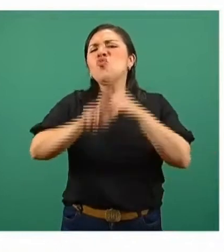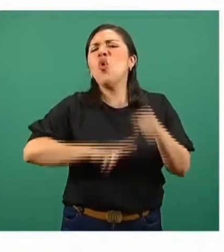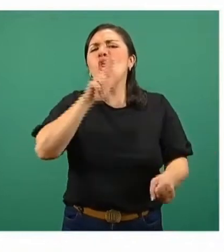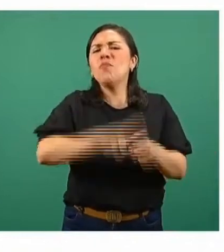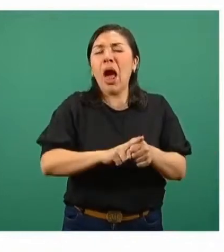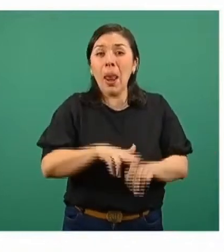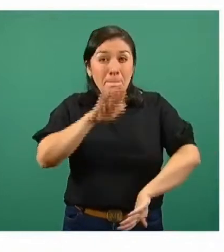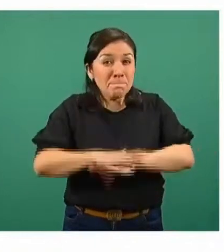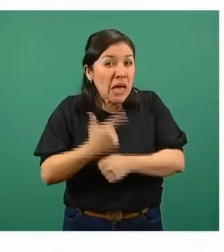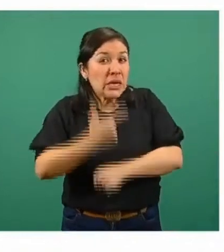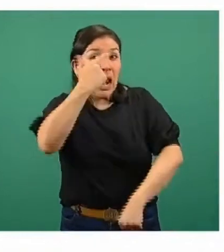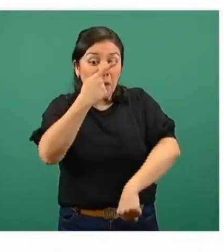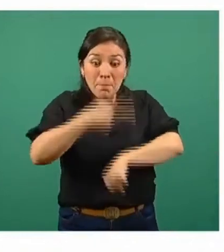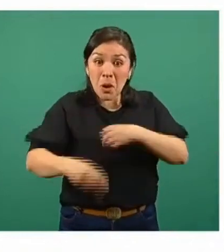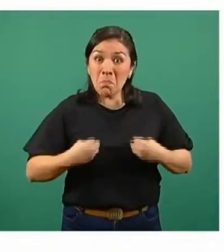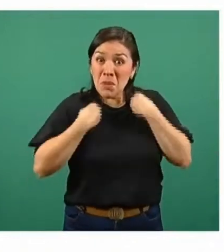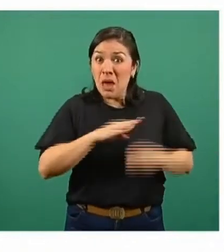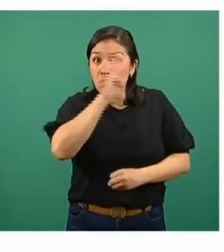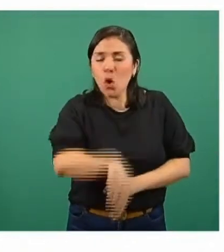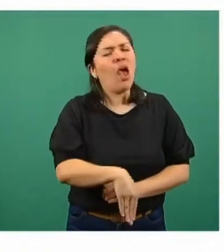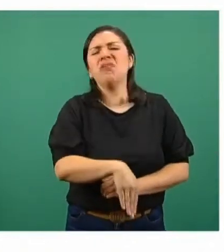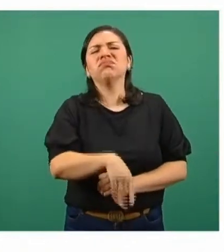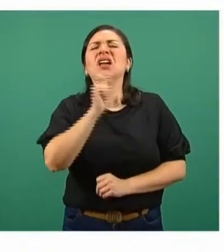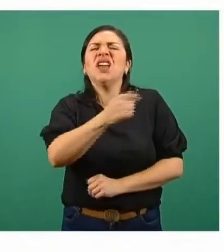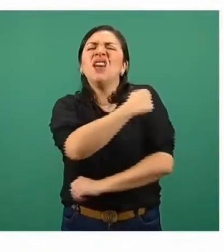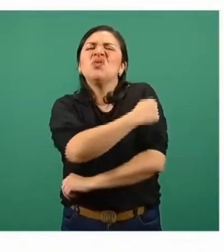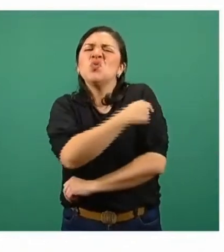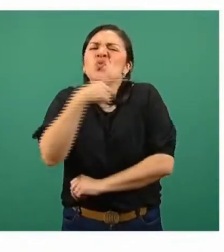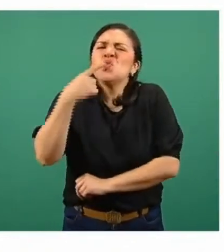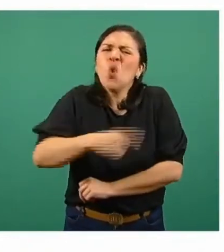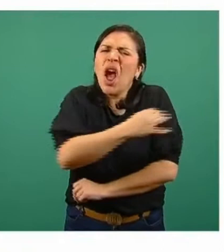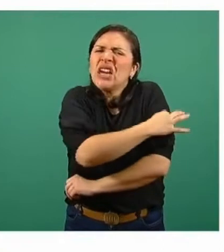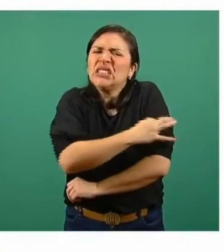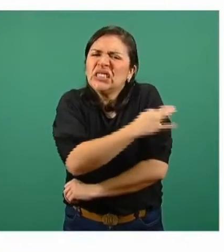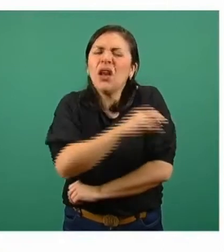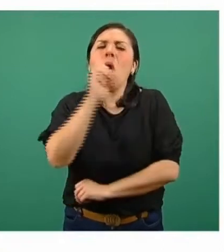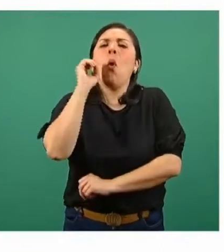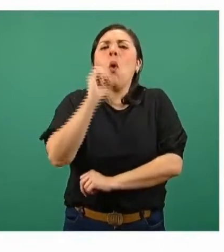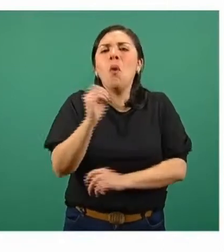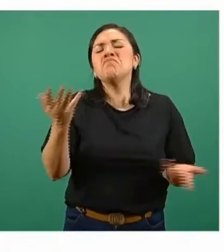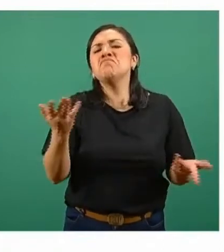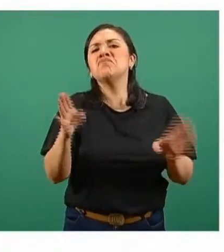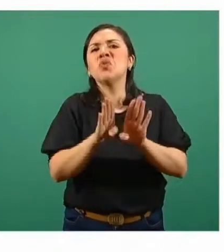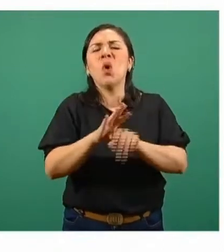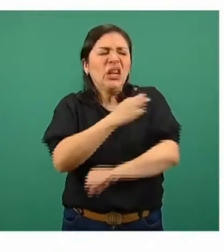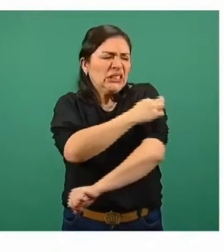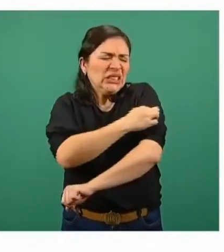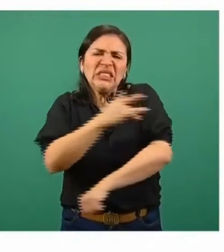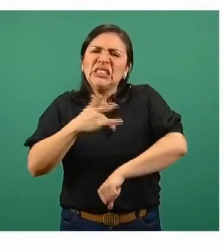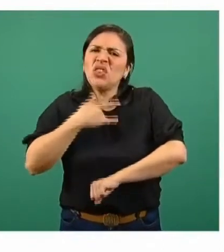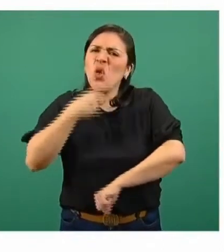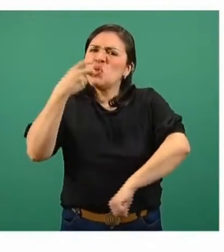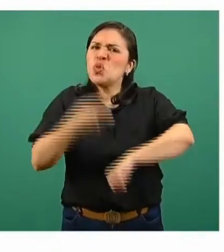no ponen en riesgo la vida, que pueden ser el dolor en el sitio de inyección, el endurecimiento en el